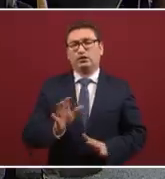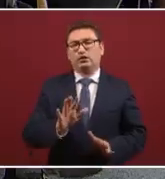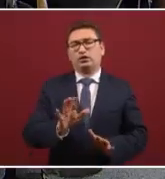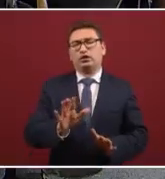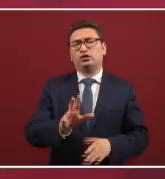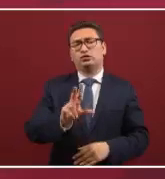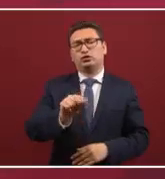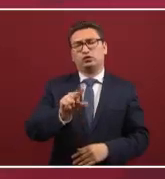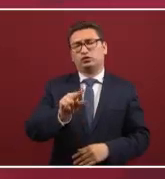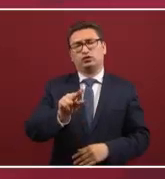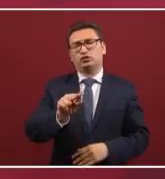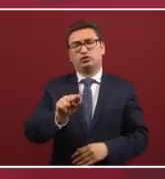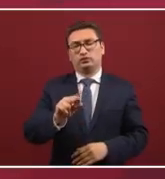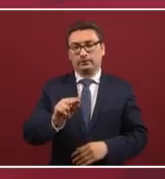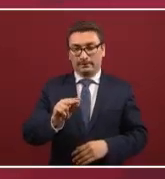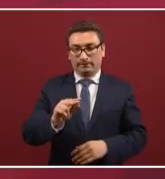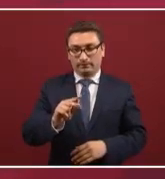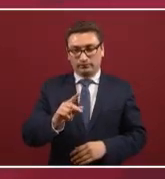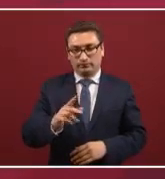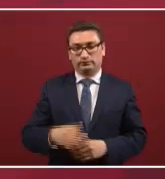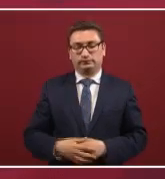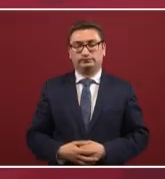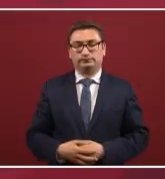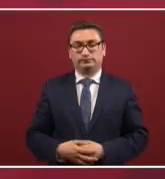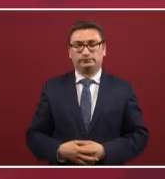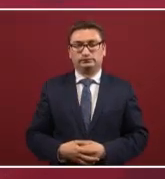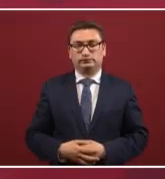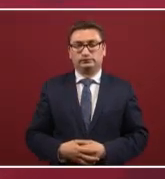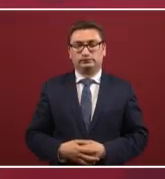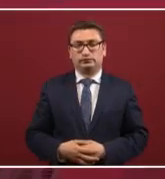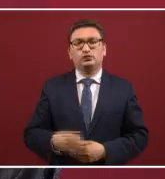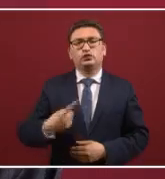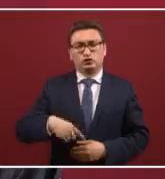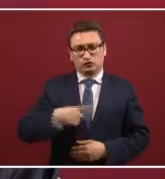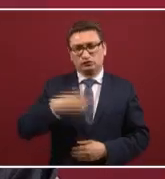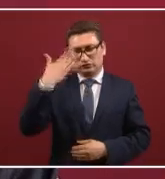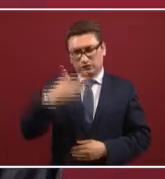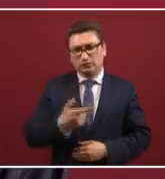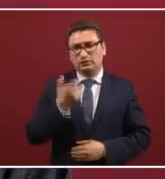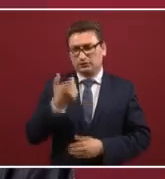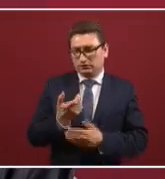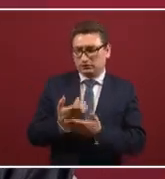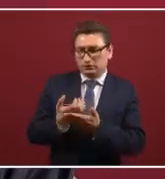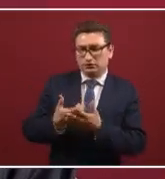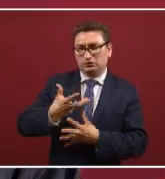No, esto no es. Nosotros ya tenemos resuelto la situación económica, financiera,